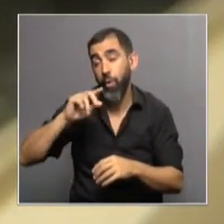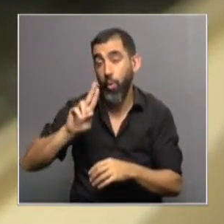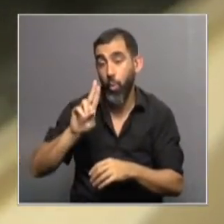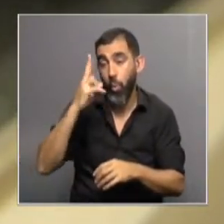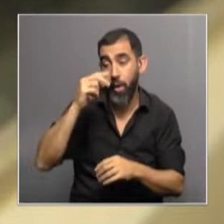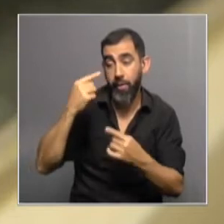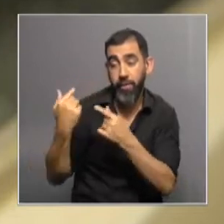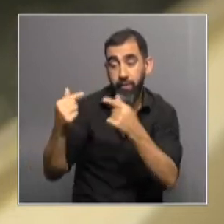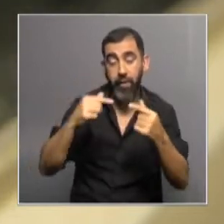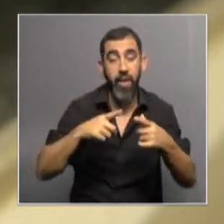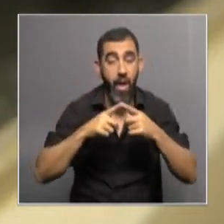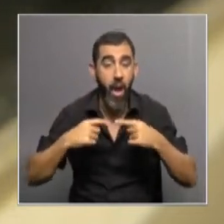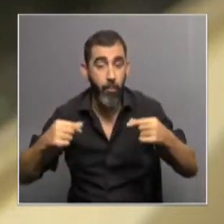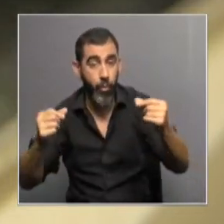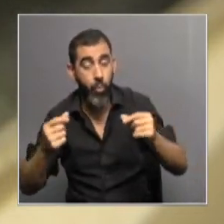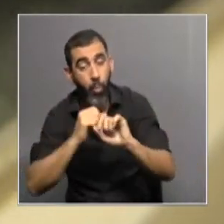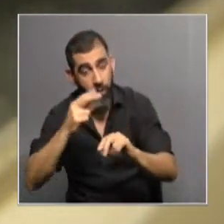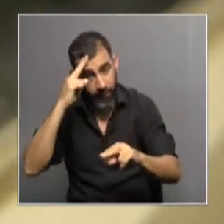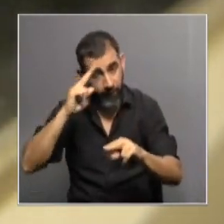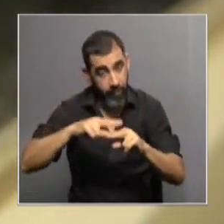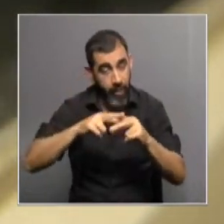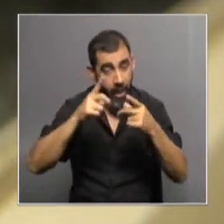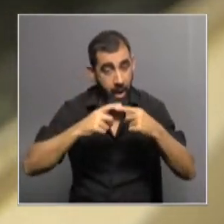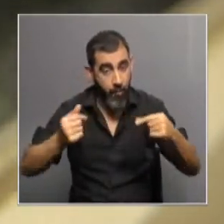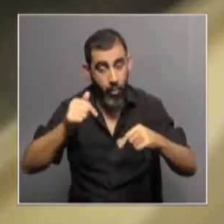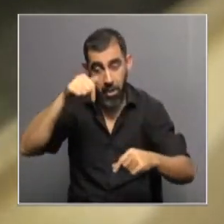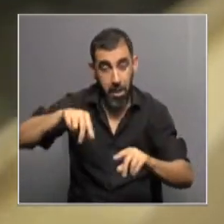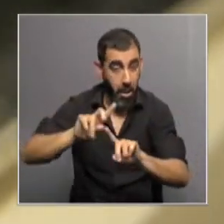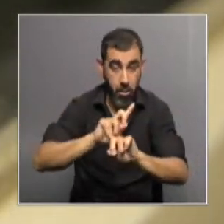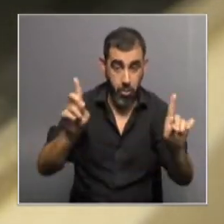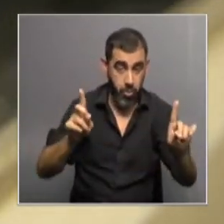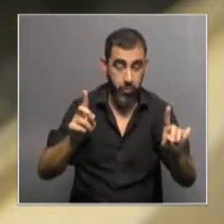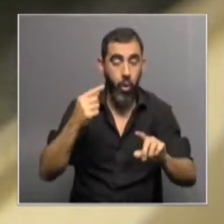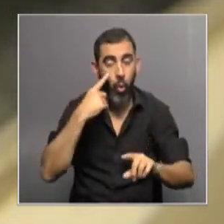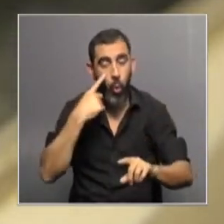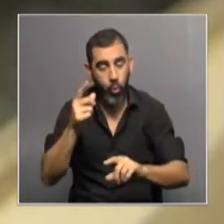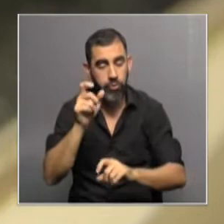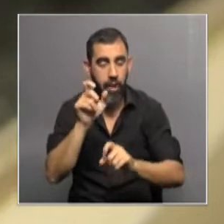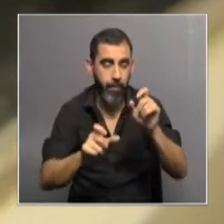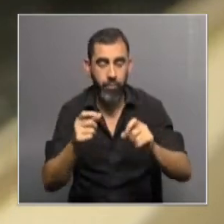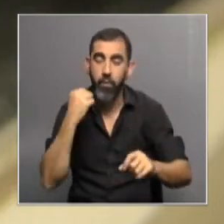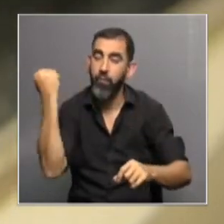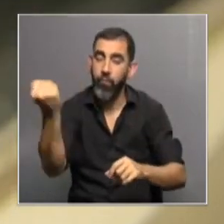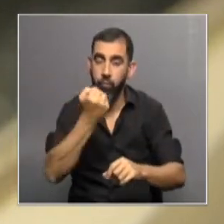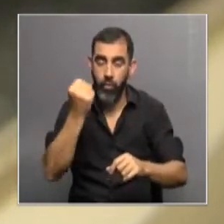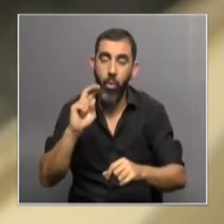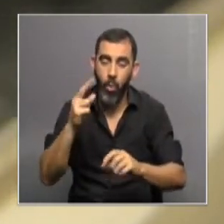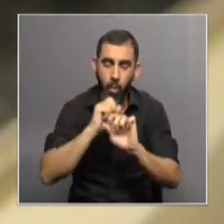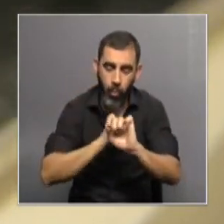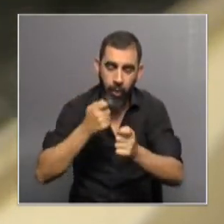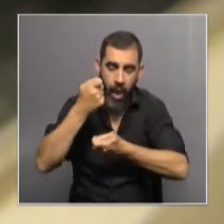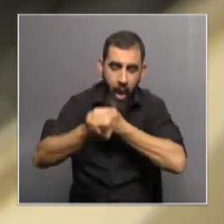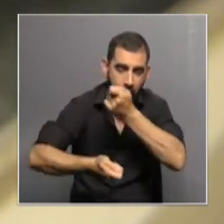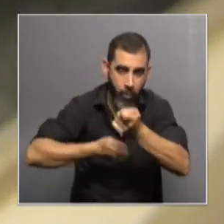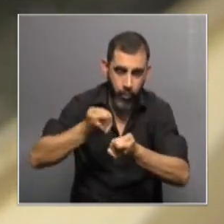puede ser patogénica en Japón pero no acá conocer cada población es fundamental y ahí Uruguay claramente puede aportar con